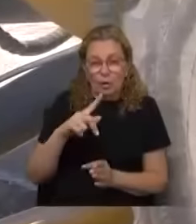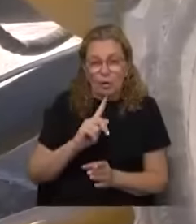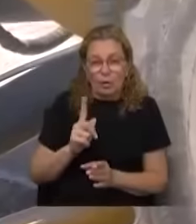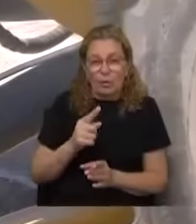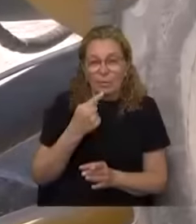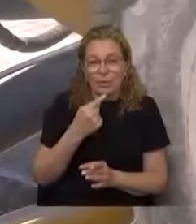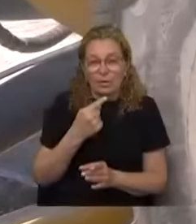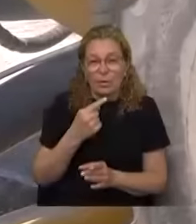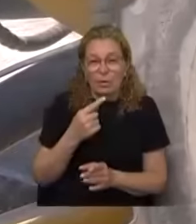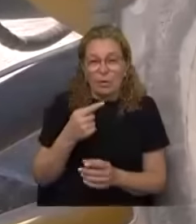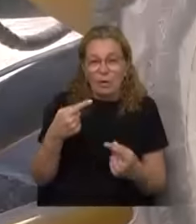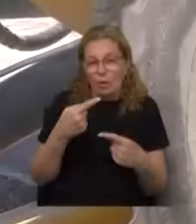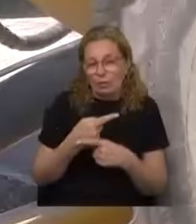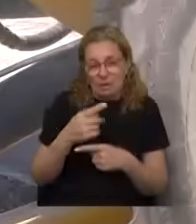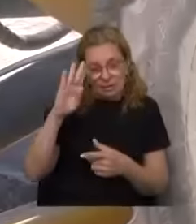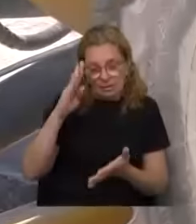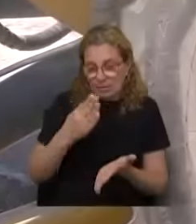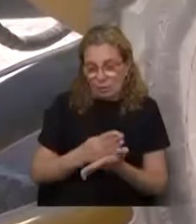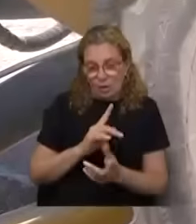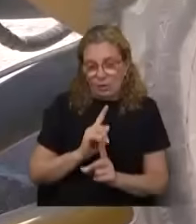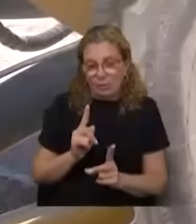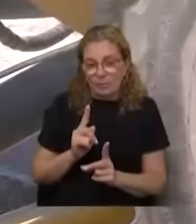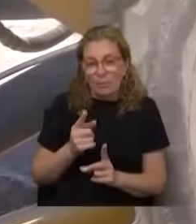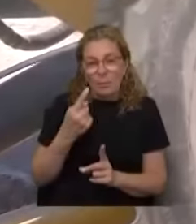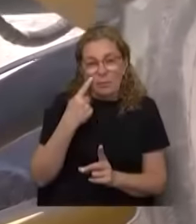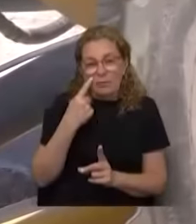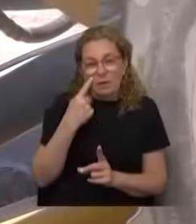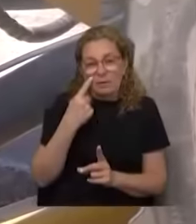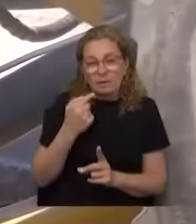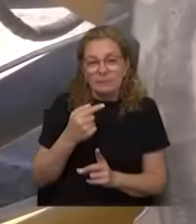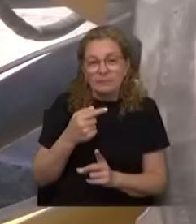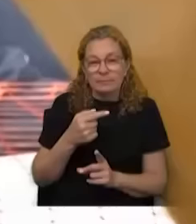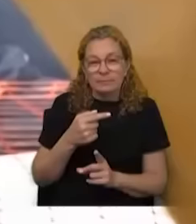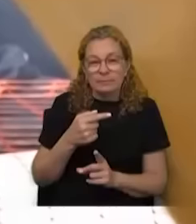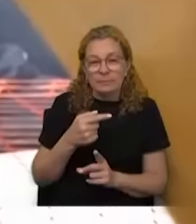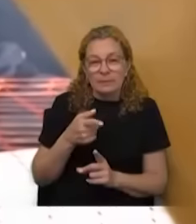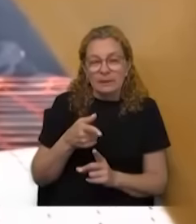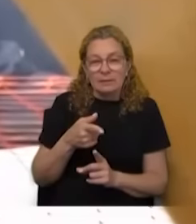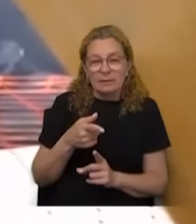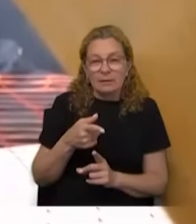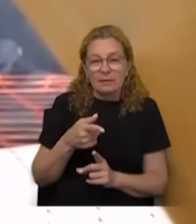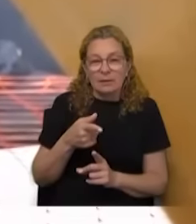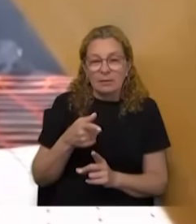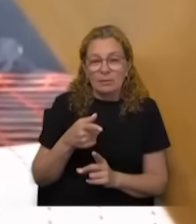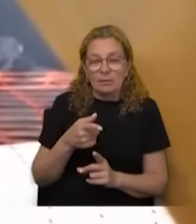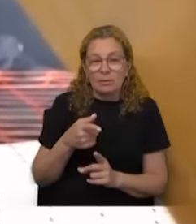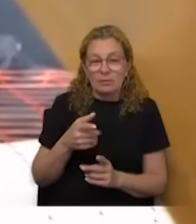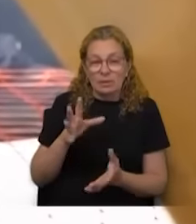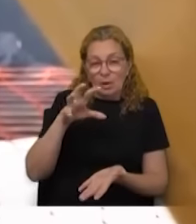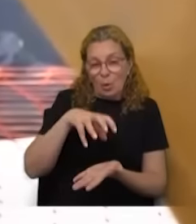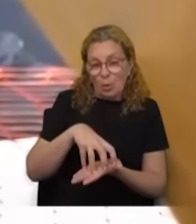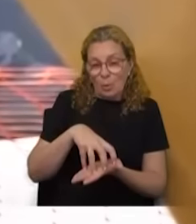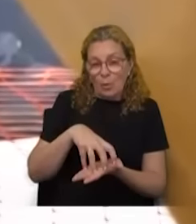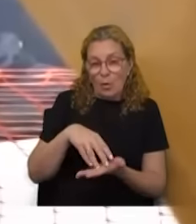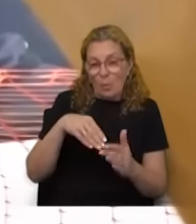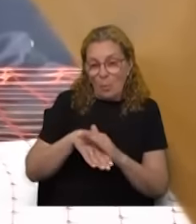delito de lesa humanidad y bueno probablemente sea un osario este de ese antiguo desam morgue del cementerio del